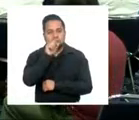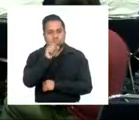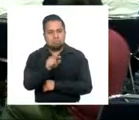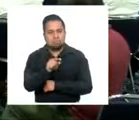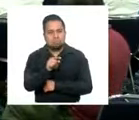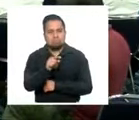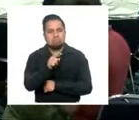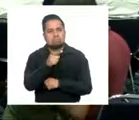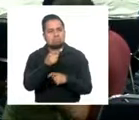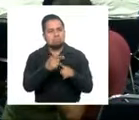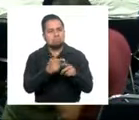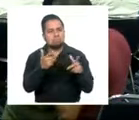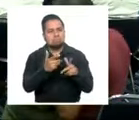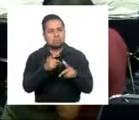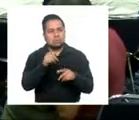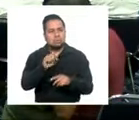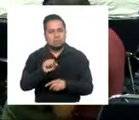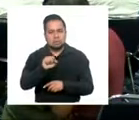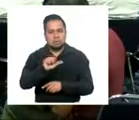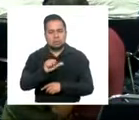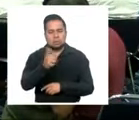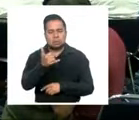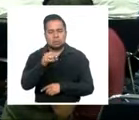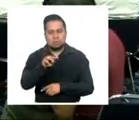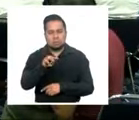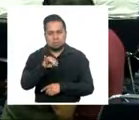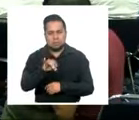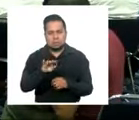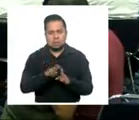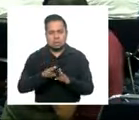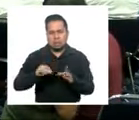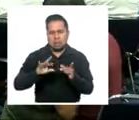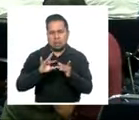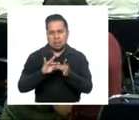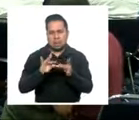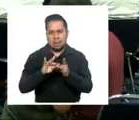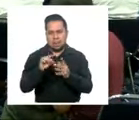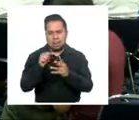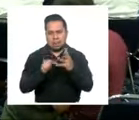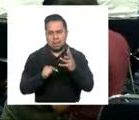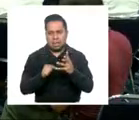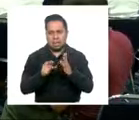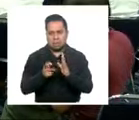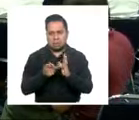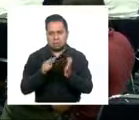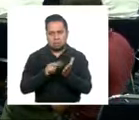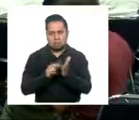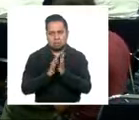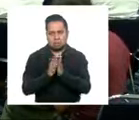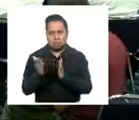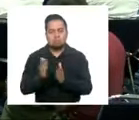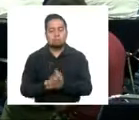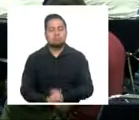está haciendo nuestra compañera Saimi con todo lo que ya comentó. Saimi, por favor.